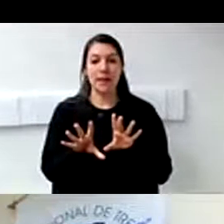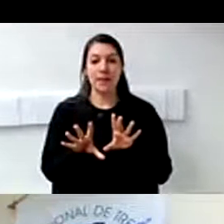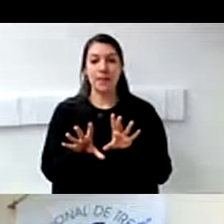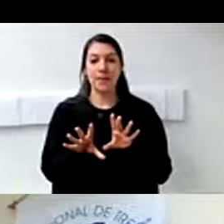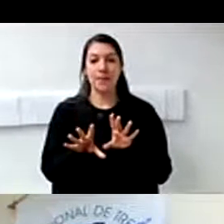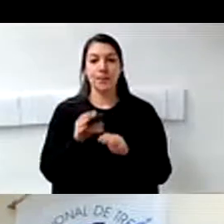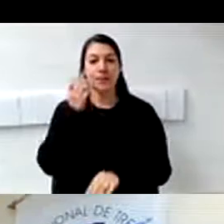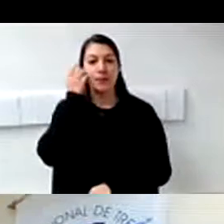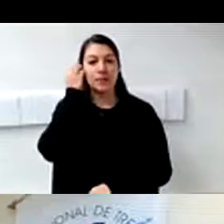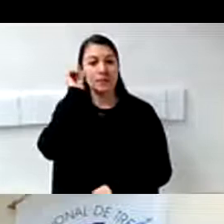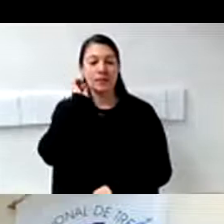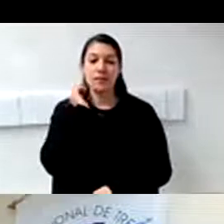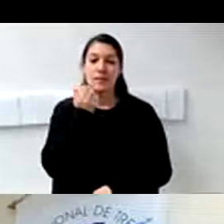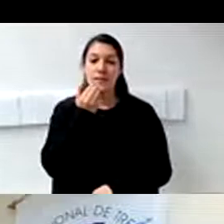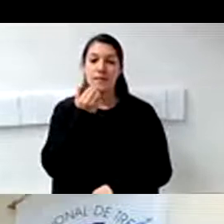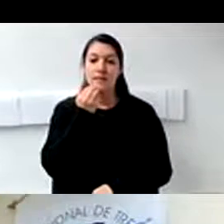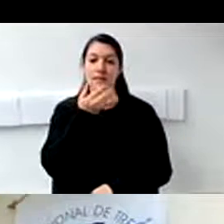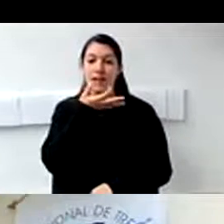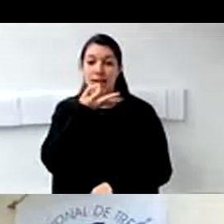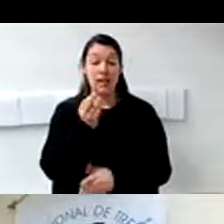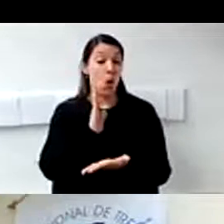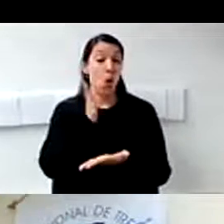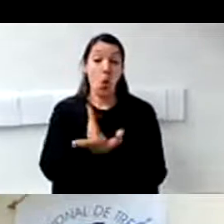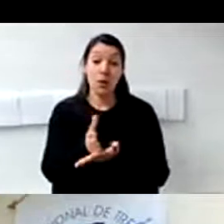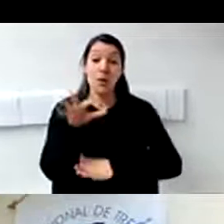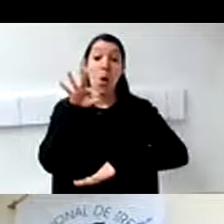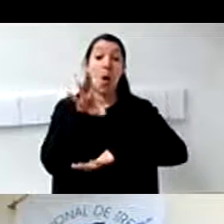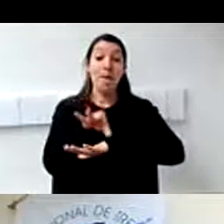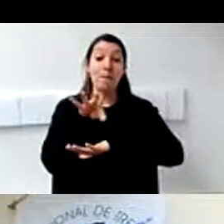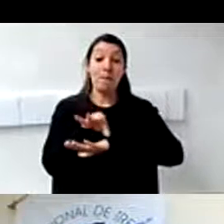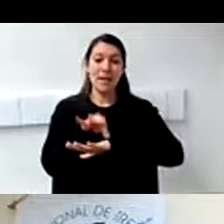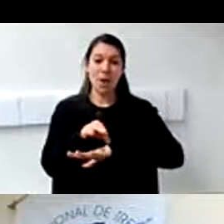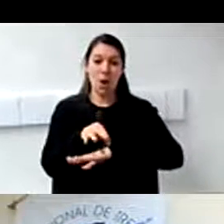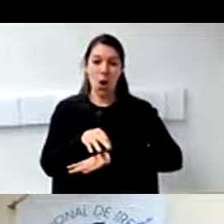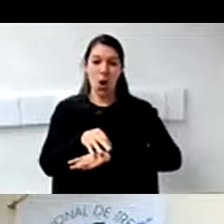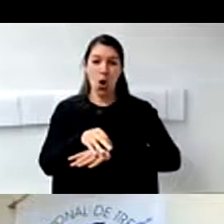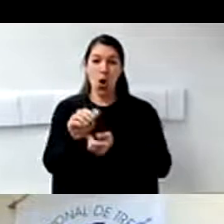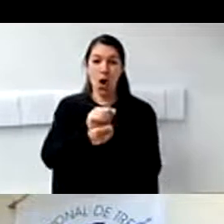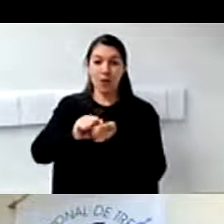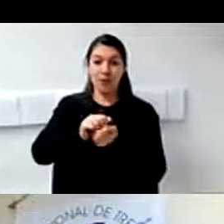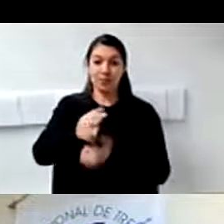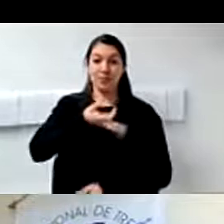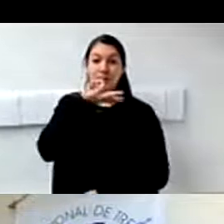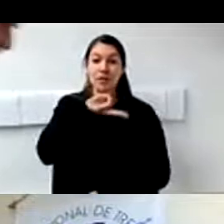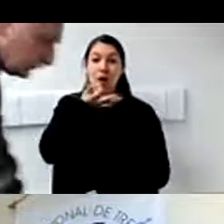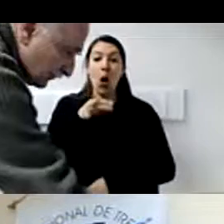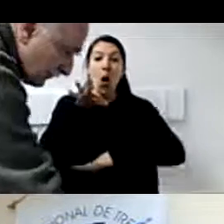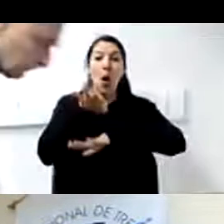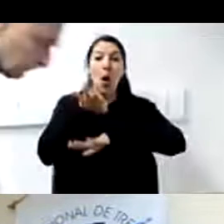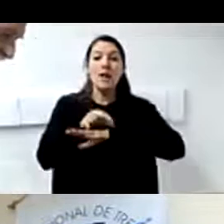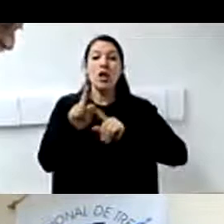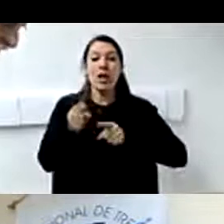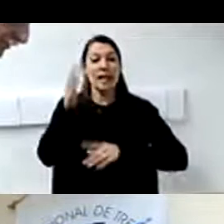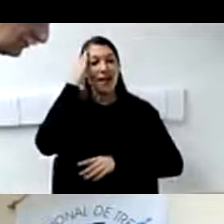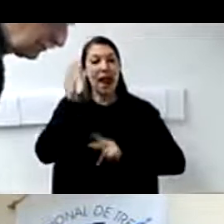Déjame esa última que no es menor. Los médicos, dice alguien un comentario, Candel, los médicos tendrían que saber lenguaje de señas,